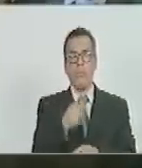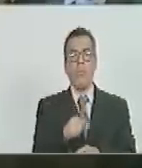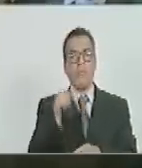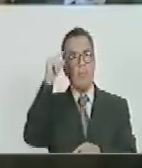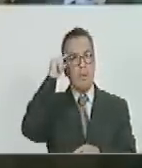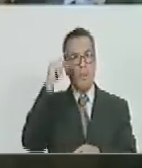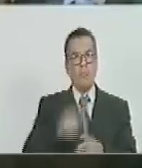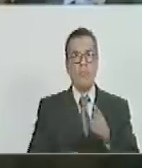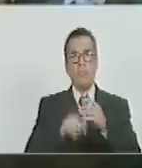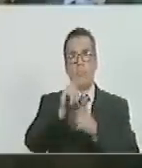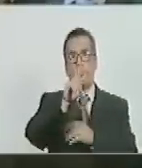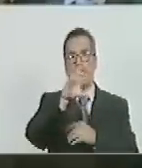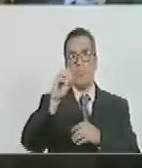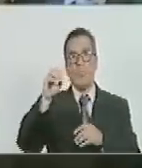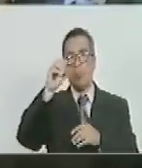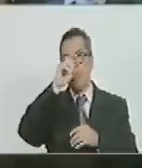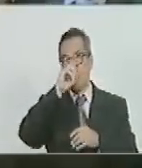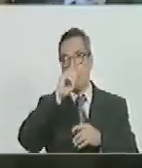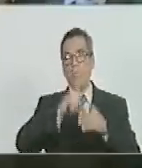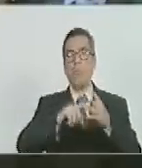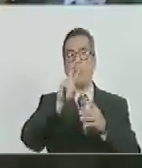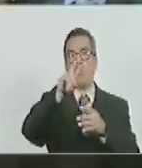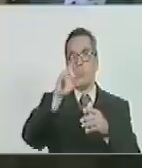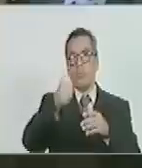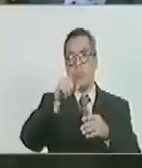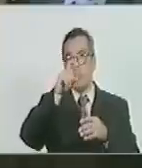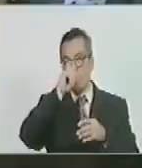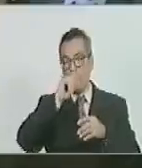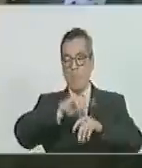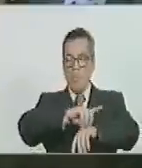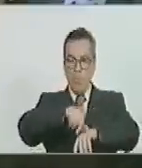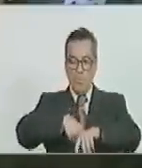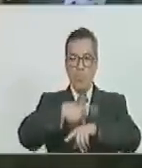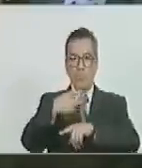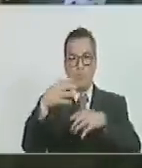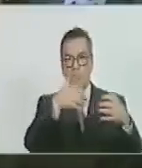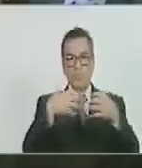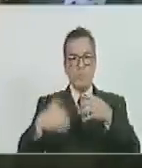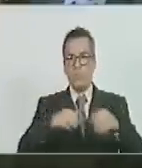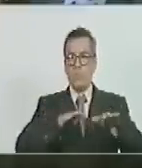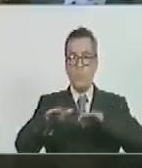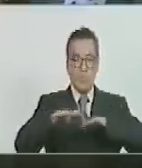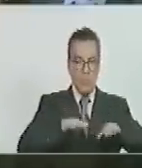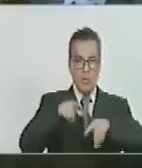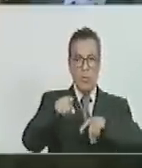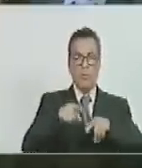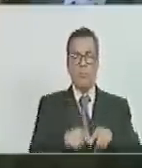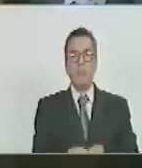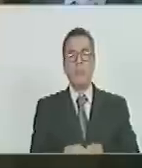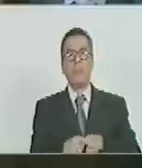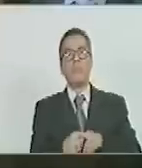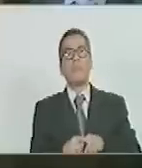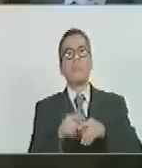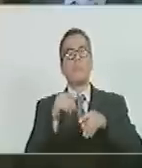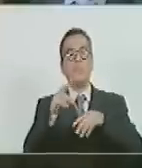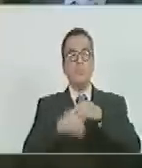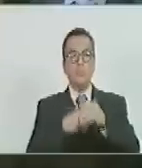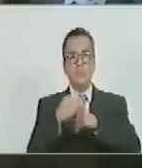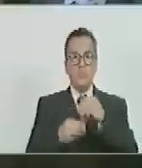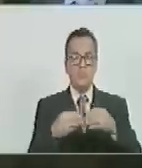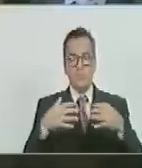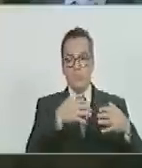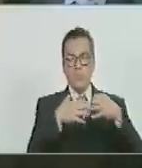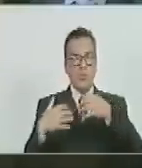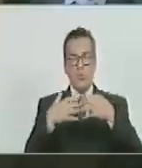hoy, 200 años, 210 años después de esa batalla, los cojedeños y las cojedeñas, herederos de esa